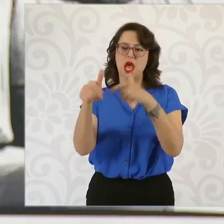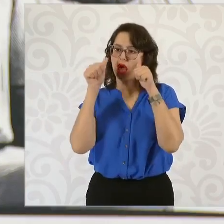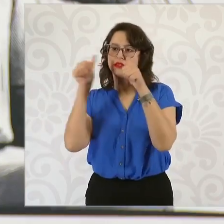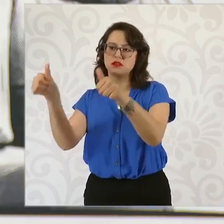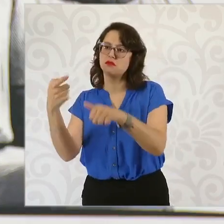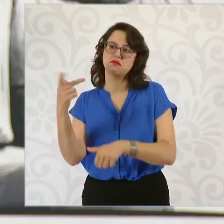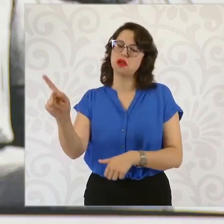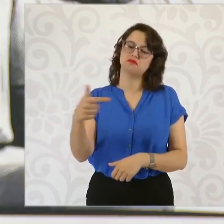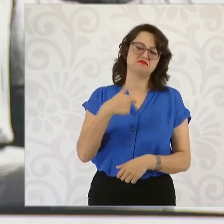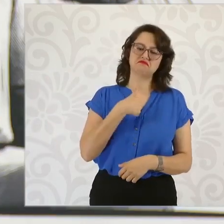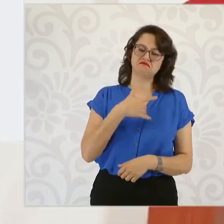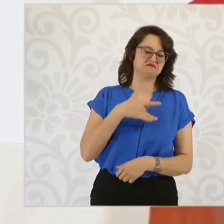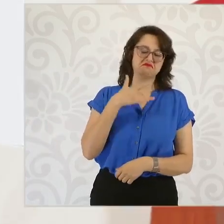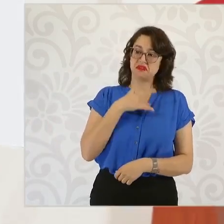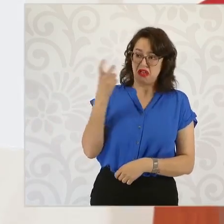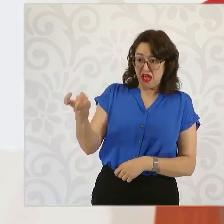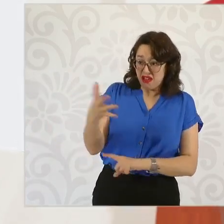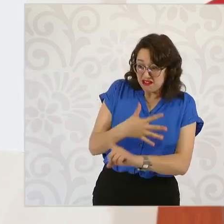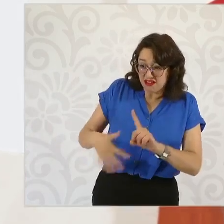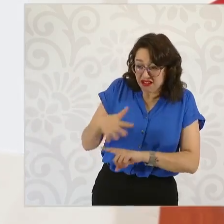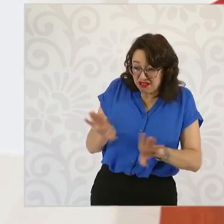Pero en estas condiciones